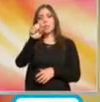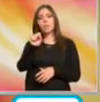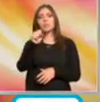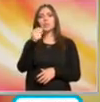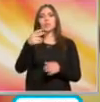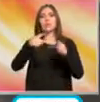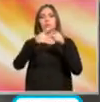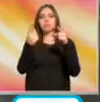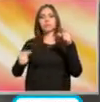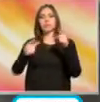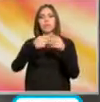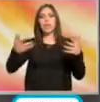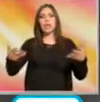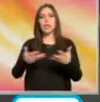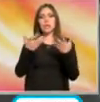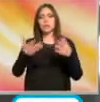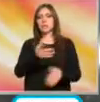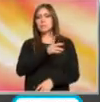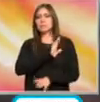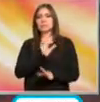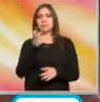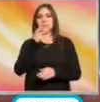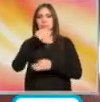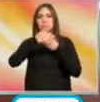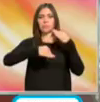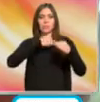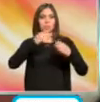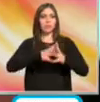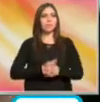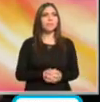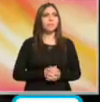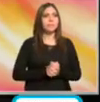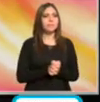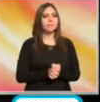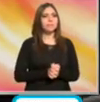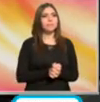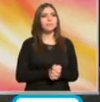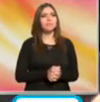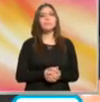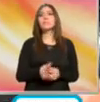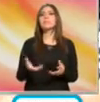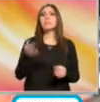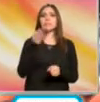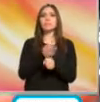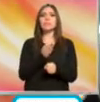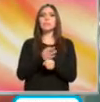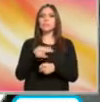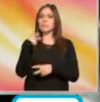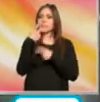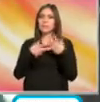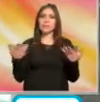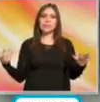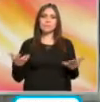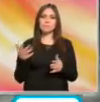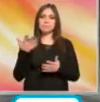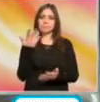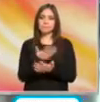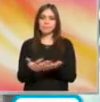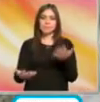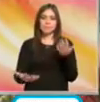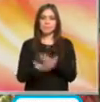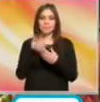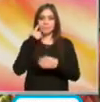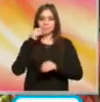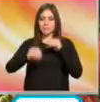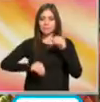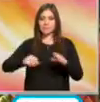hojas de lechuga. Y tata. Y ya, Y eso con es esto. todo. Tan catatán. Chef, pues vamos a echarle manos al sartén porque yo con la bailada